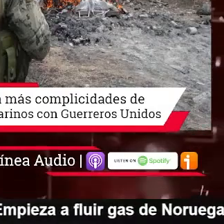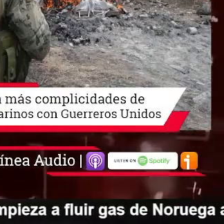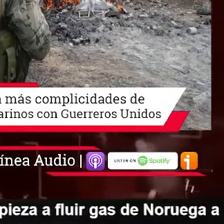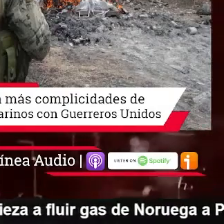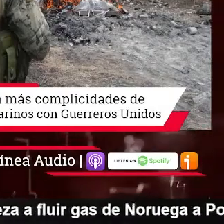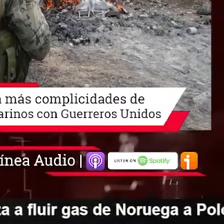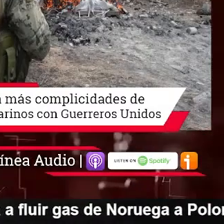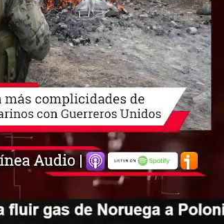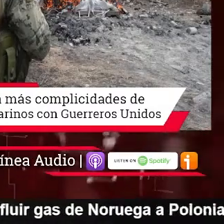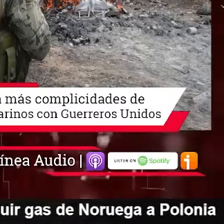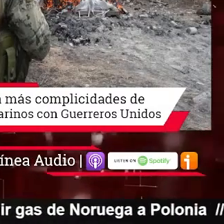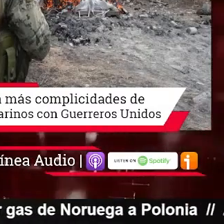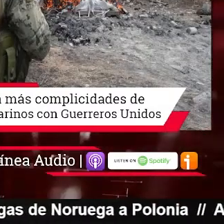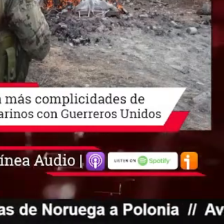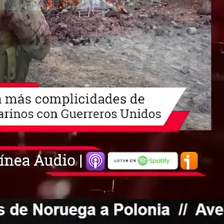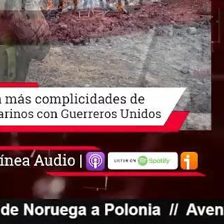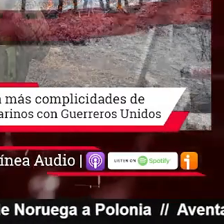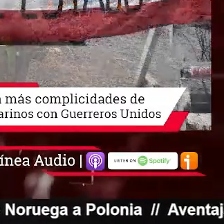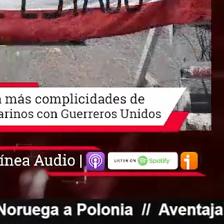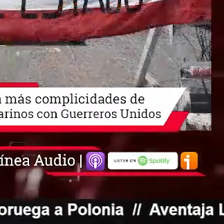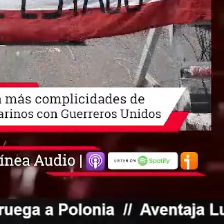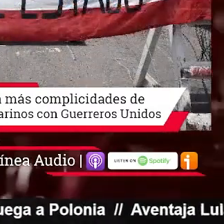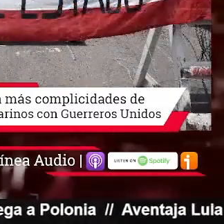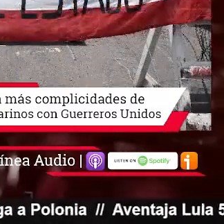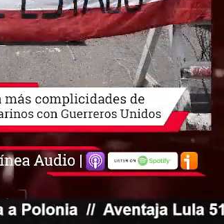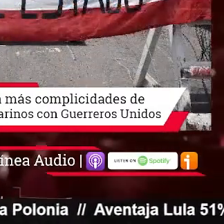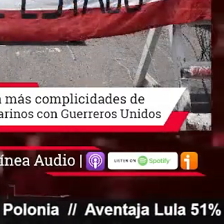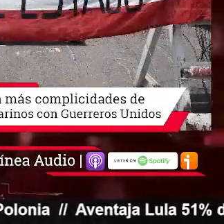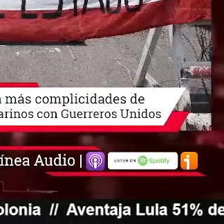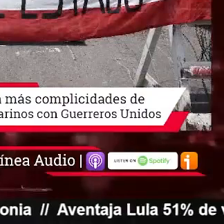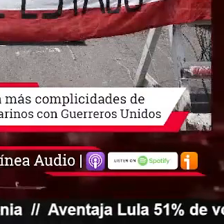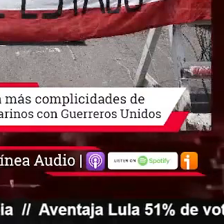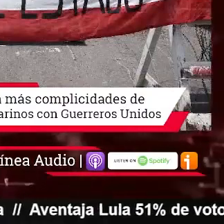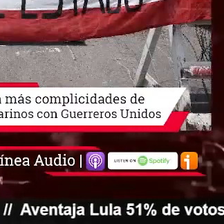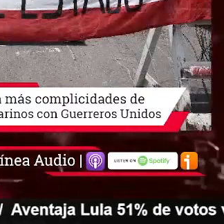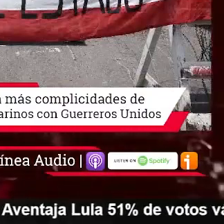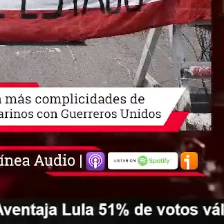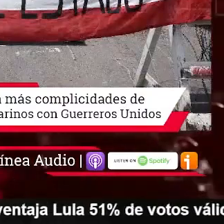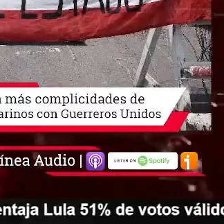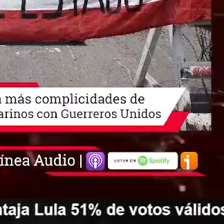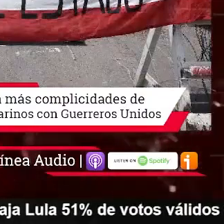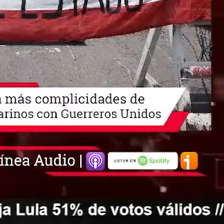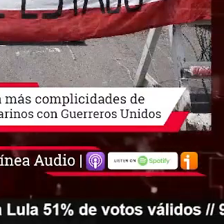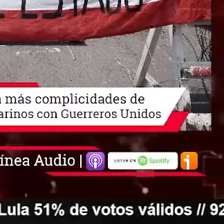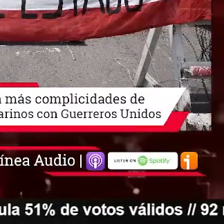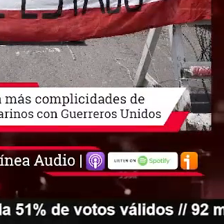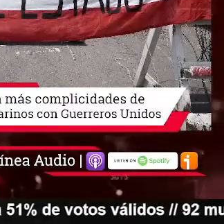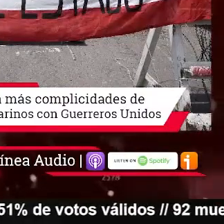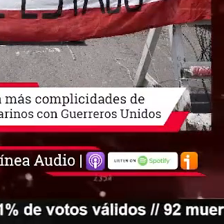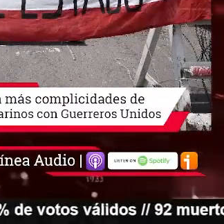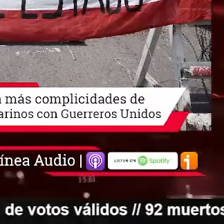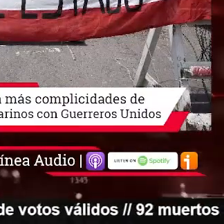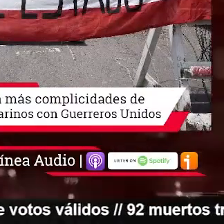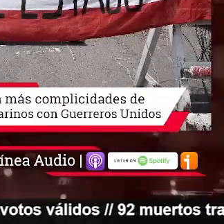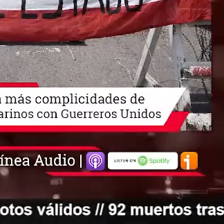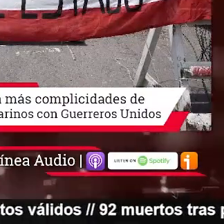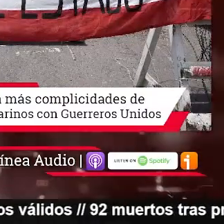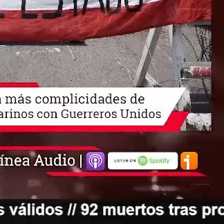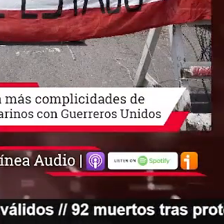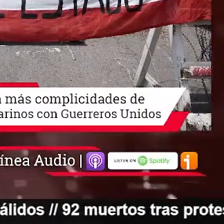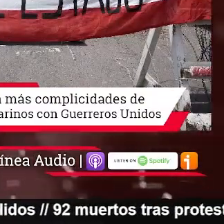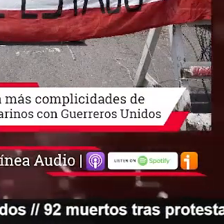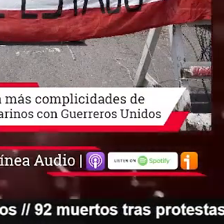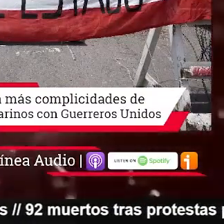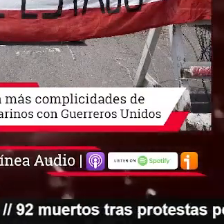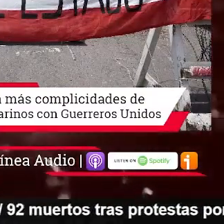expertos independientes, se refiere a la relación tan cercana que tienen o que tenían en aquel momento los militares y marinos